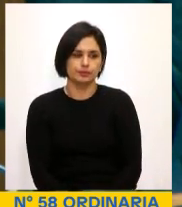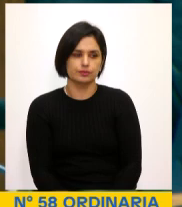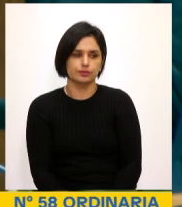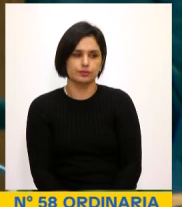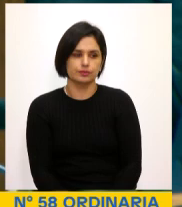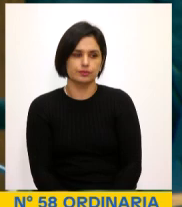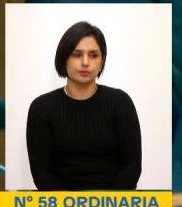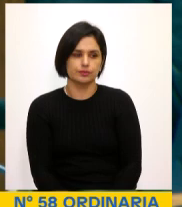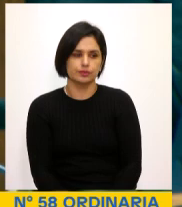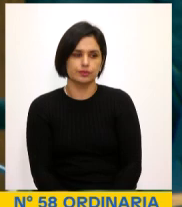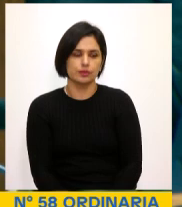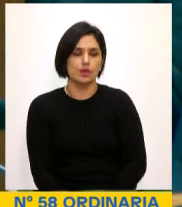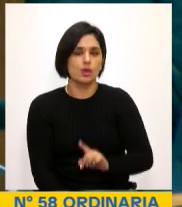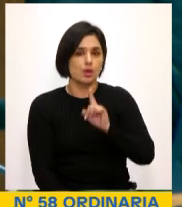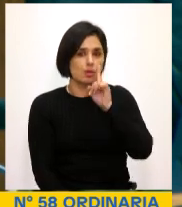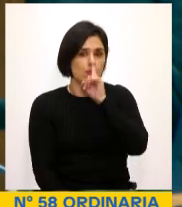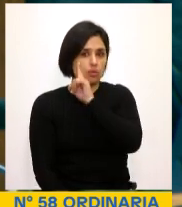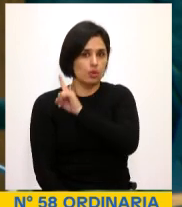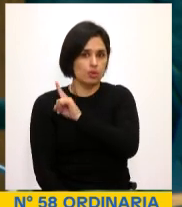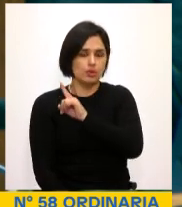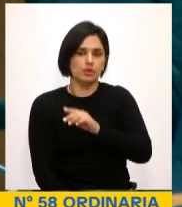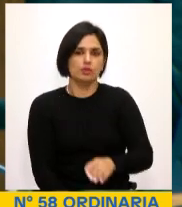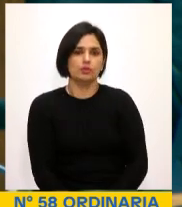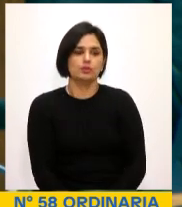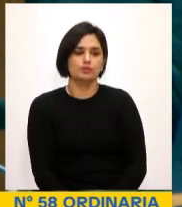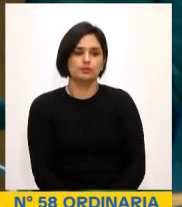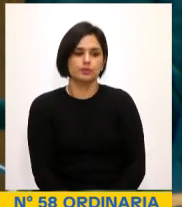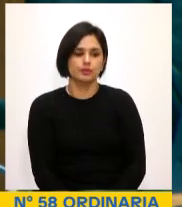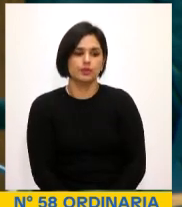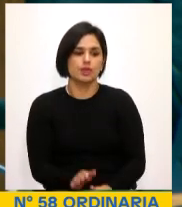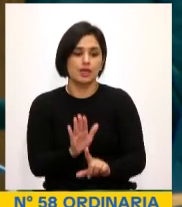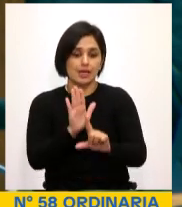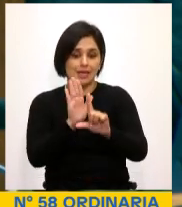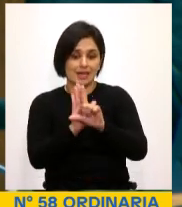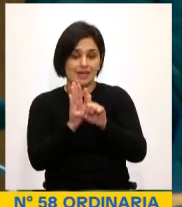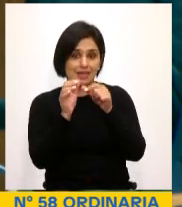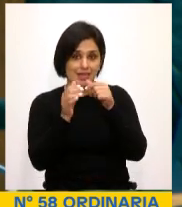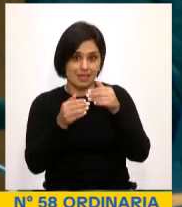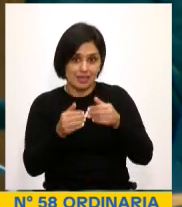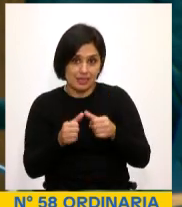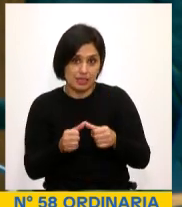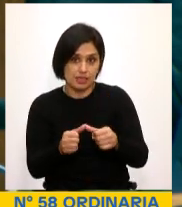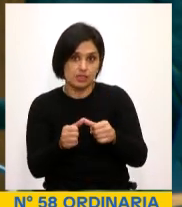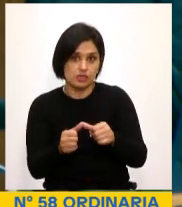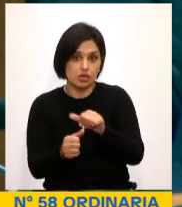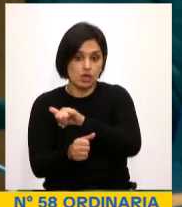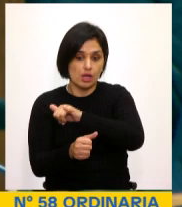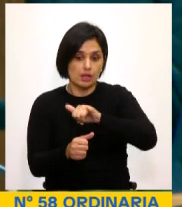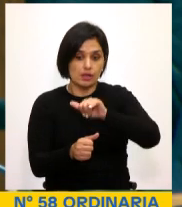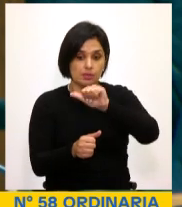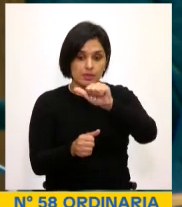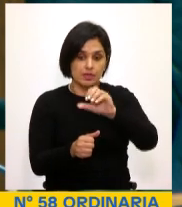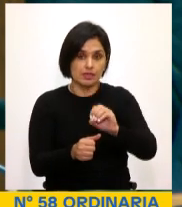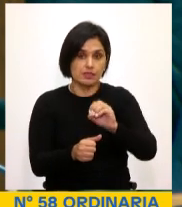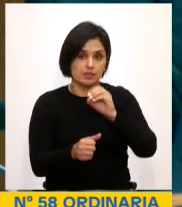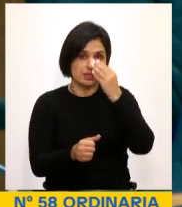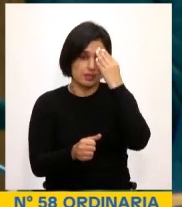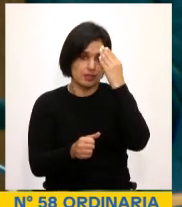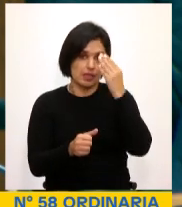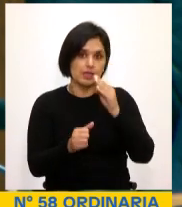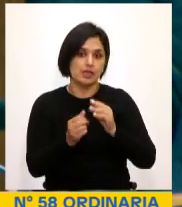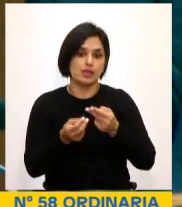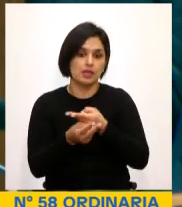proyecto finalmente se ha establecido que la ley entrará en vigencia después de 60 días de la publicación del reglamento y el